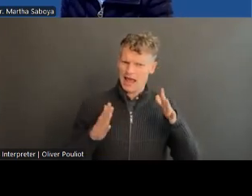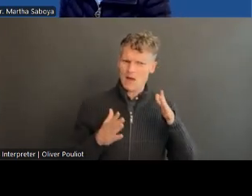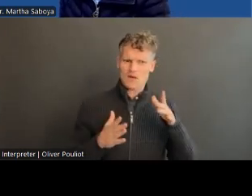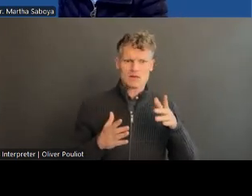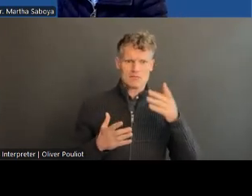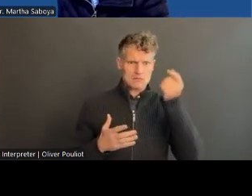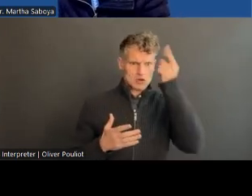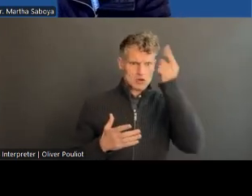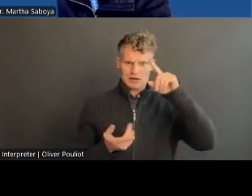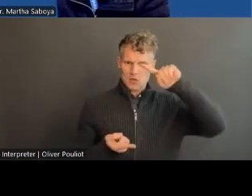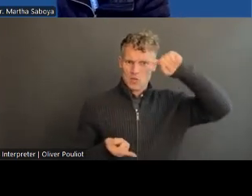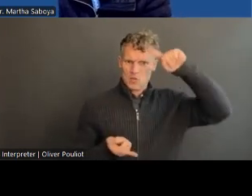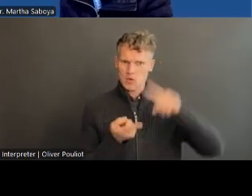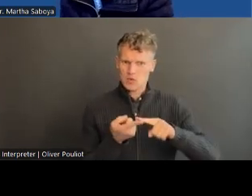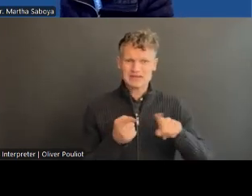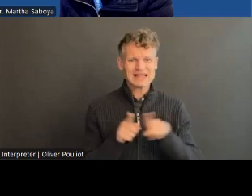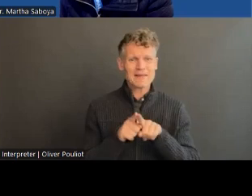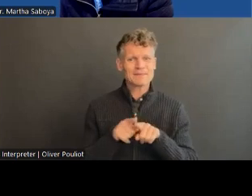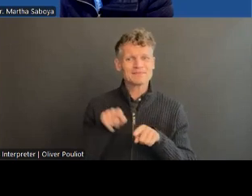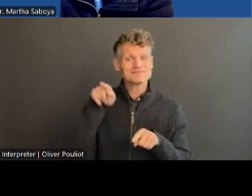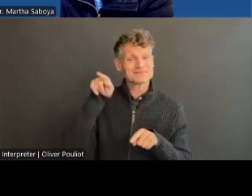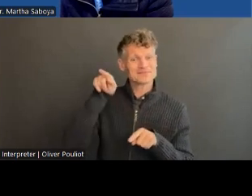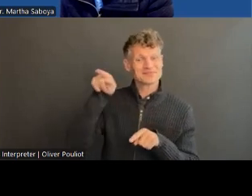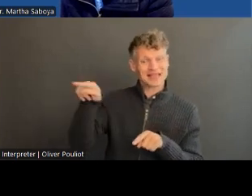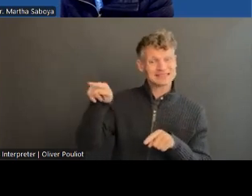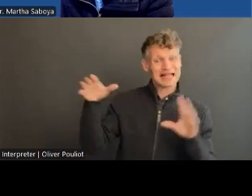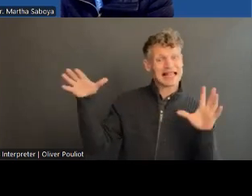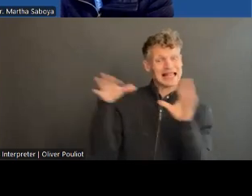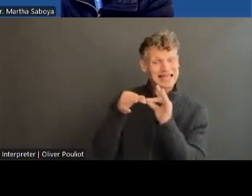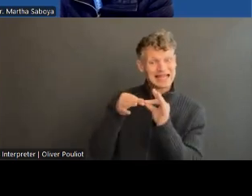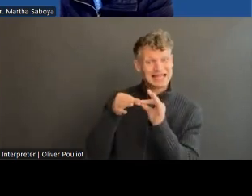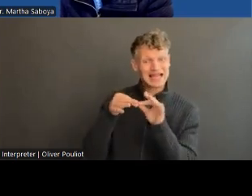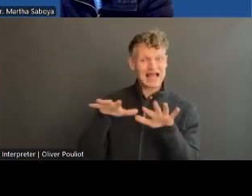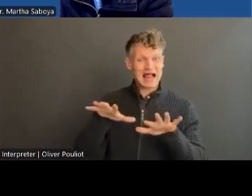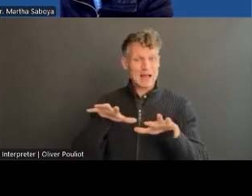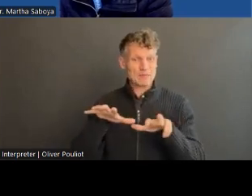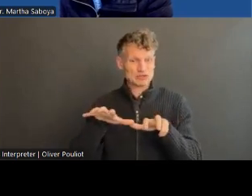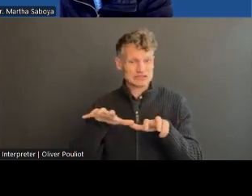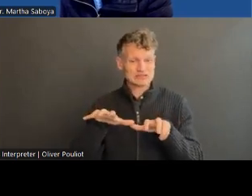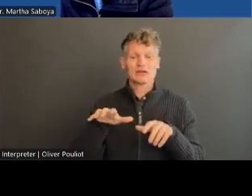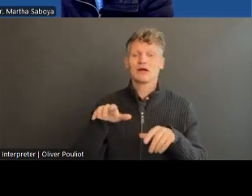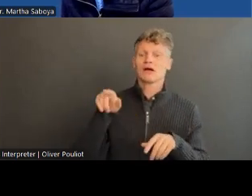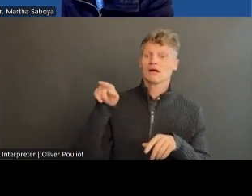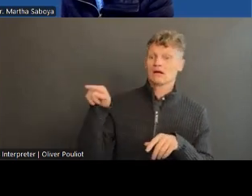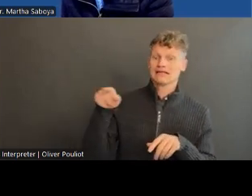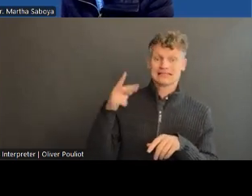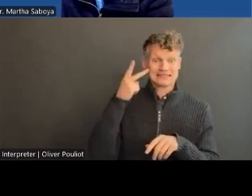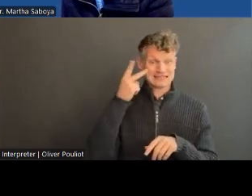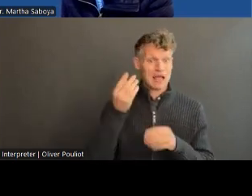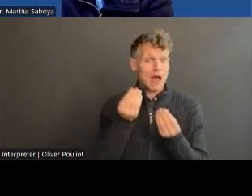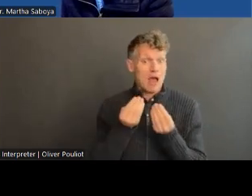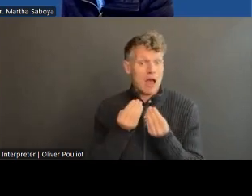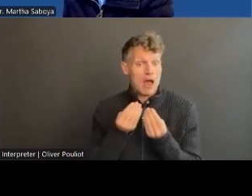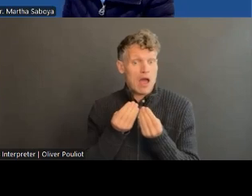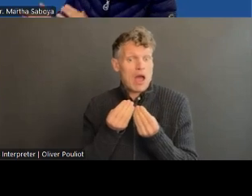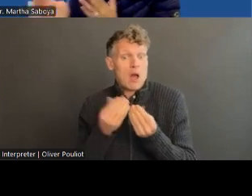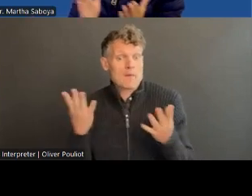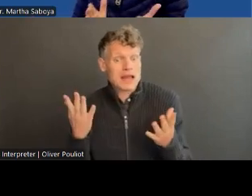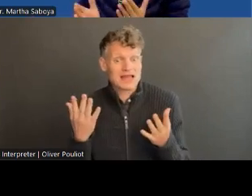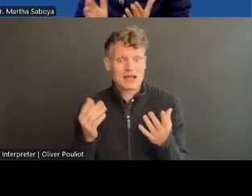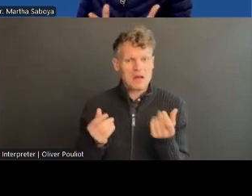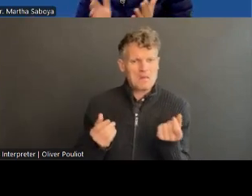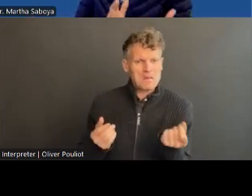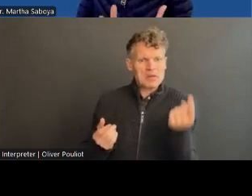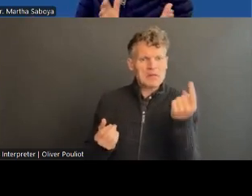los objetivos de la eliminación. Si vemos qué está pasando con la lepra, aquí vemos el número de los